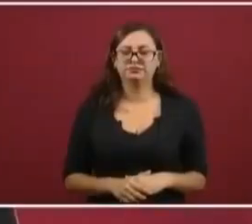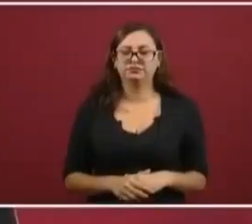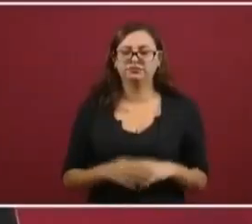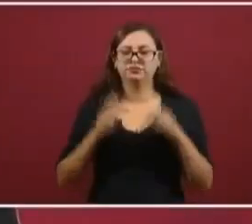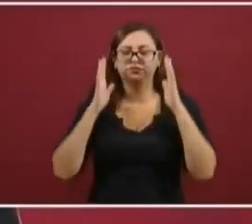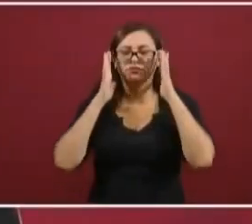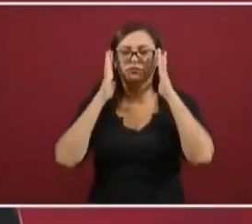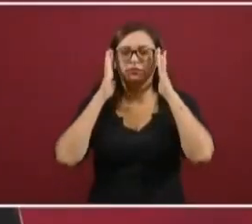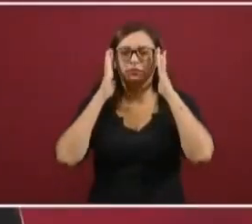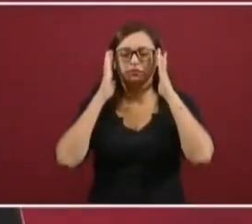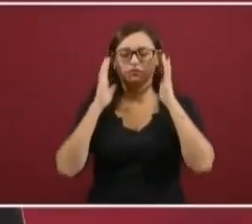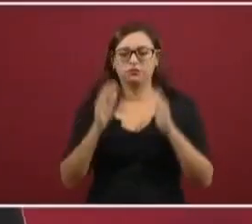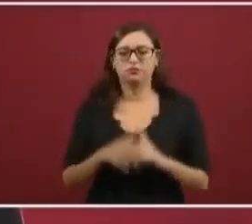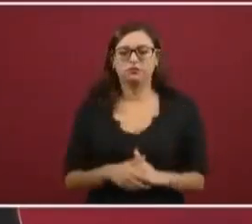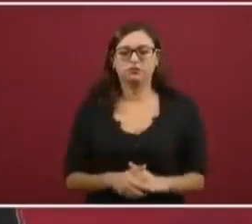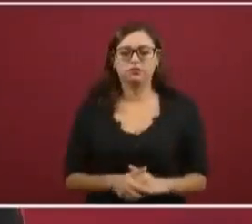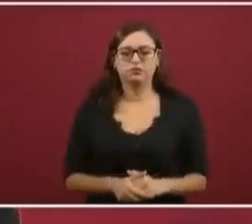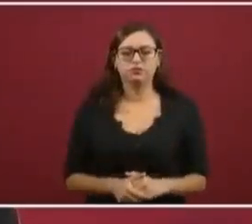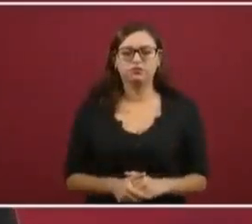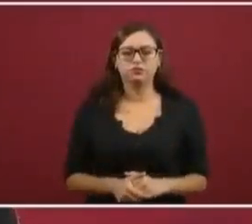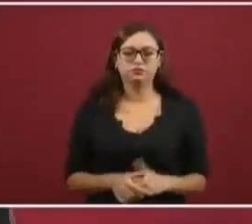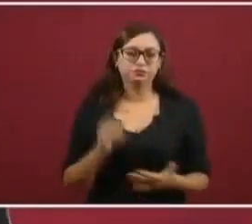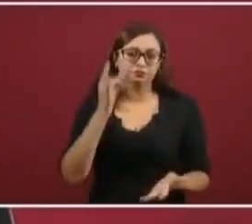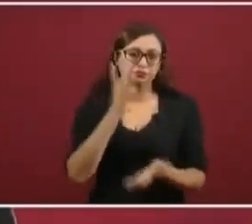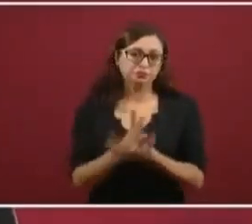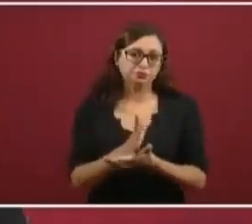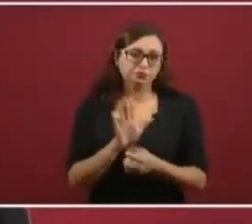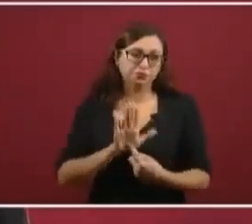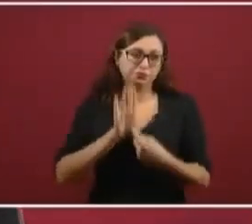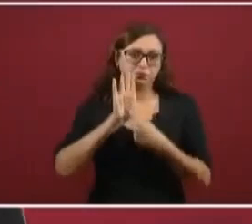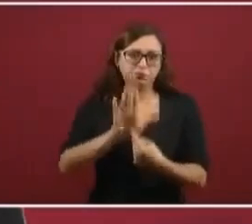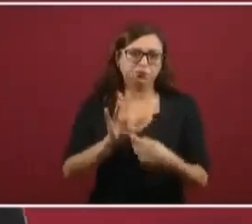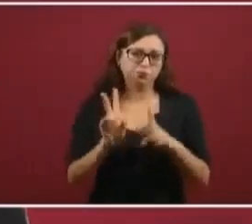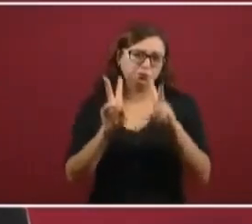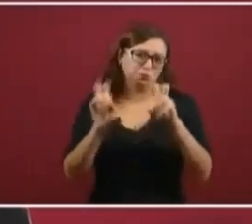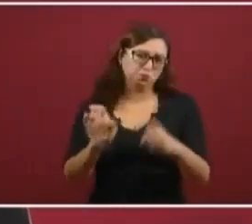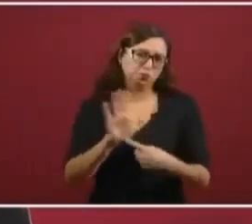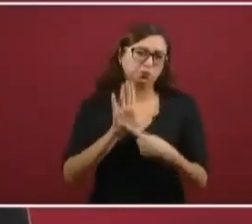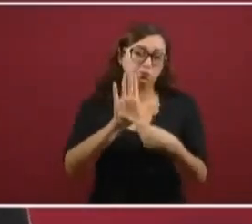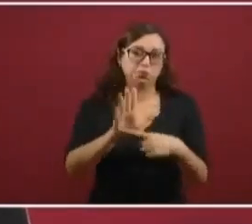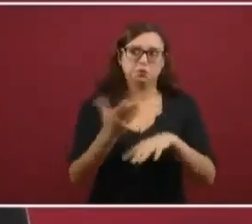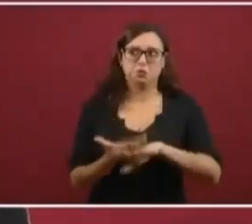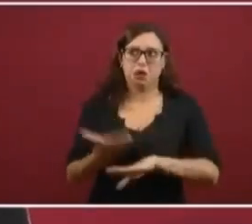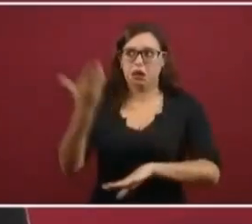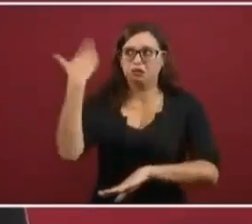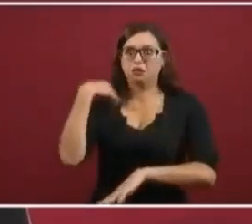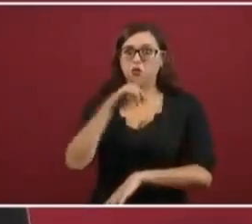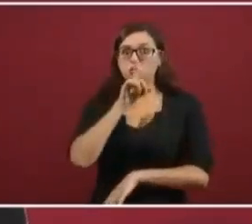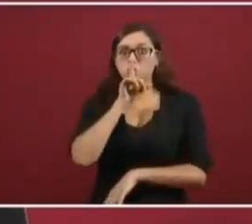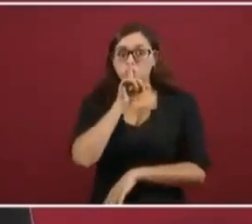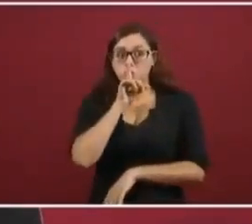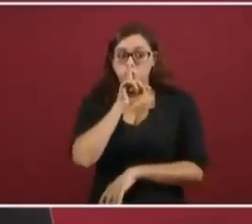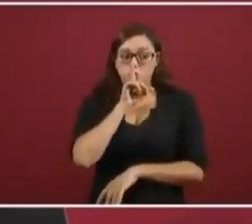esos temas antes no se podía hablar de eso